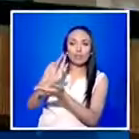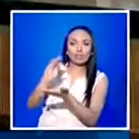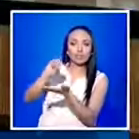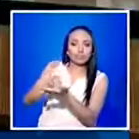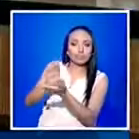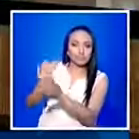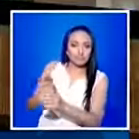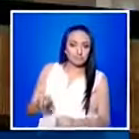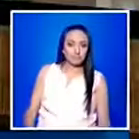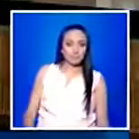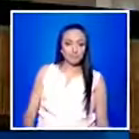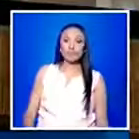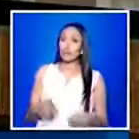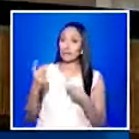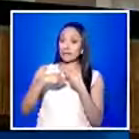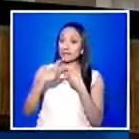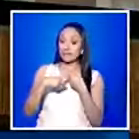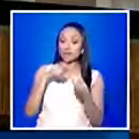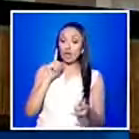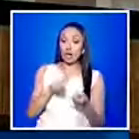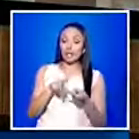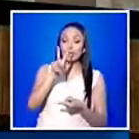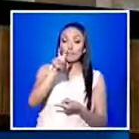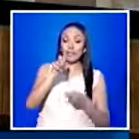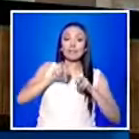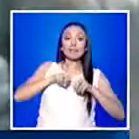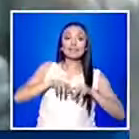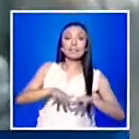profesionales. Las inscripciones serán hasta el 20 de septiembre.